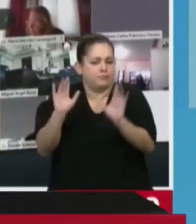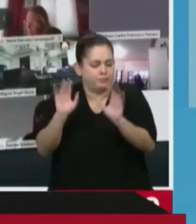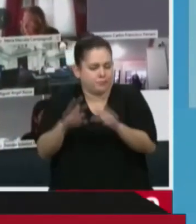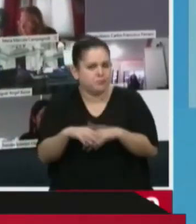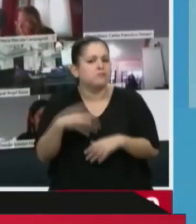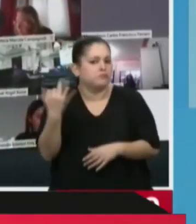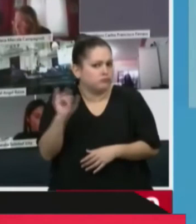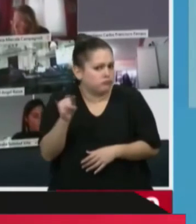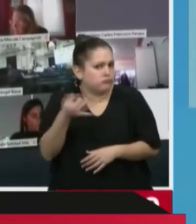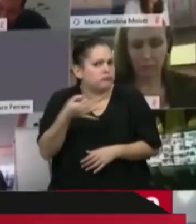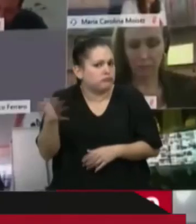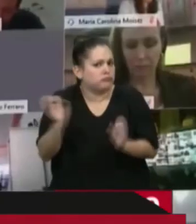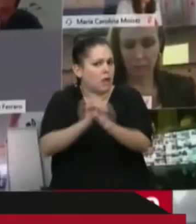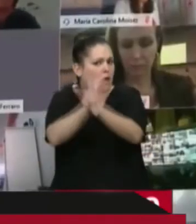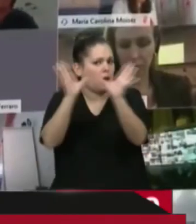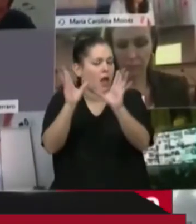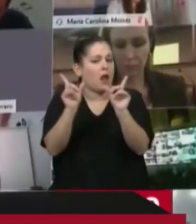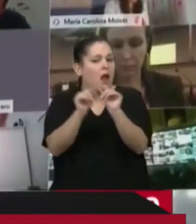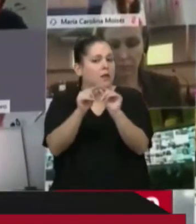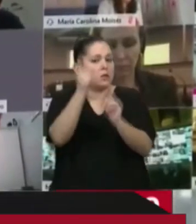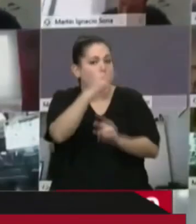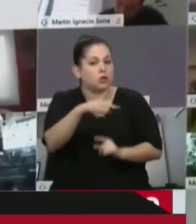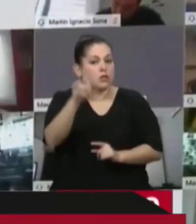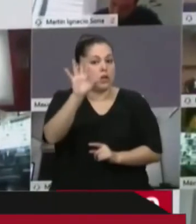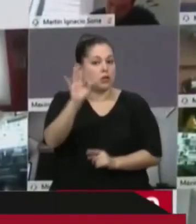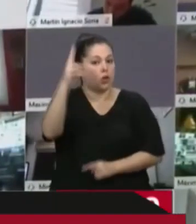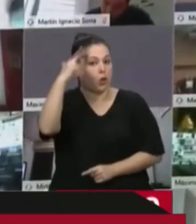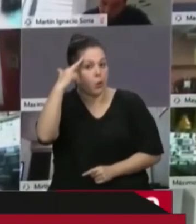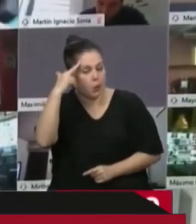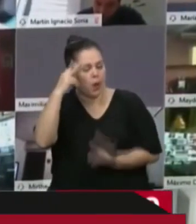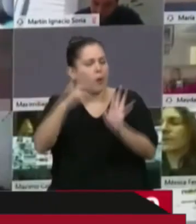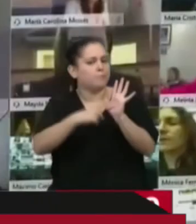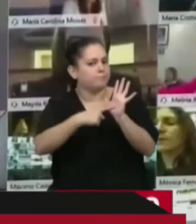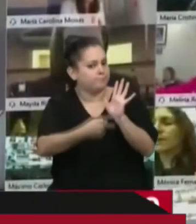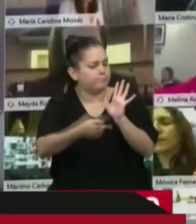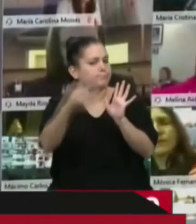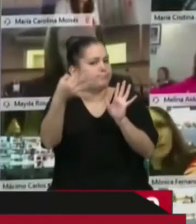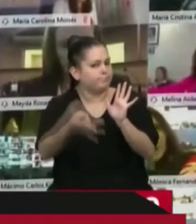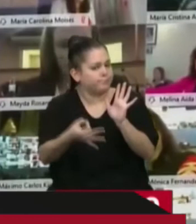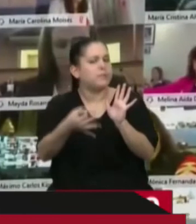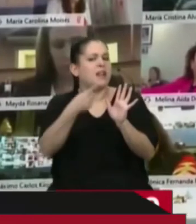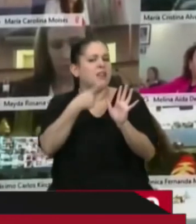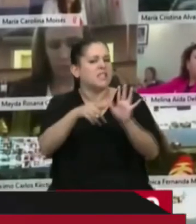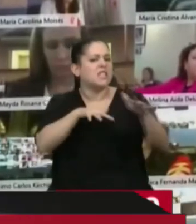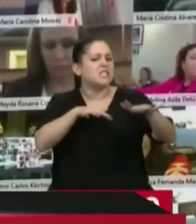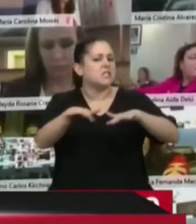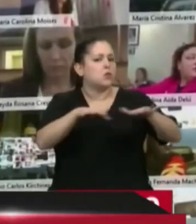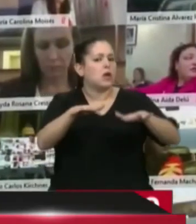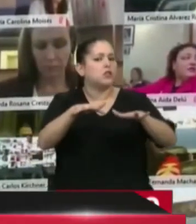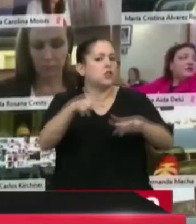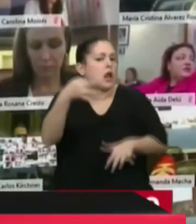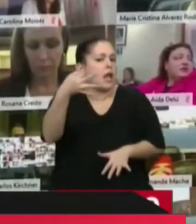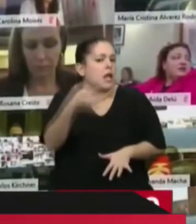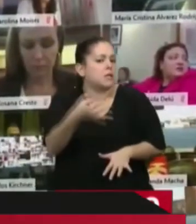formato digital de las recetas, mucha gente tiene imposibilidad de acceder a los centros de salud, a los consultorios y a sus